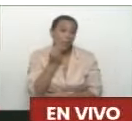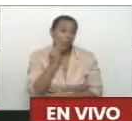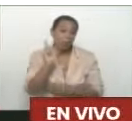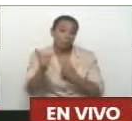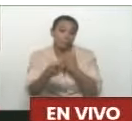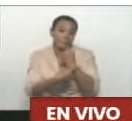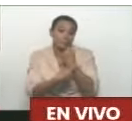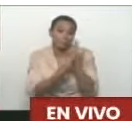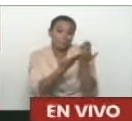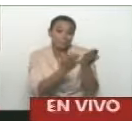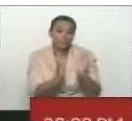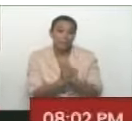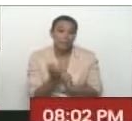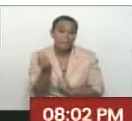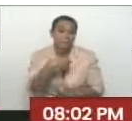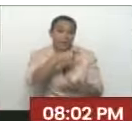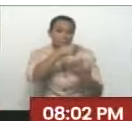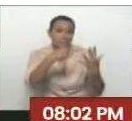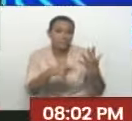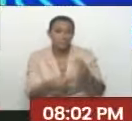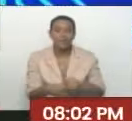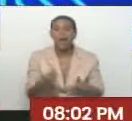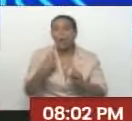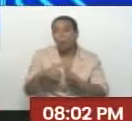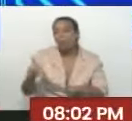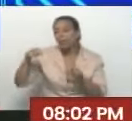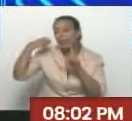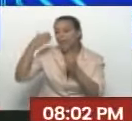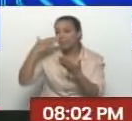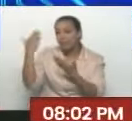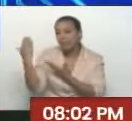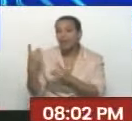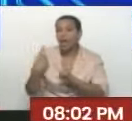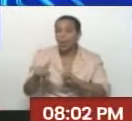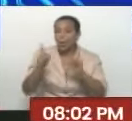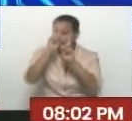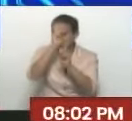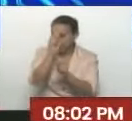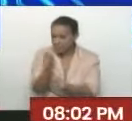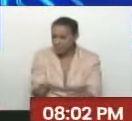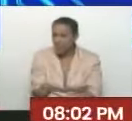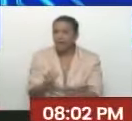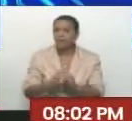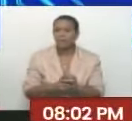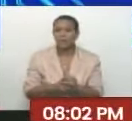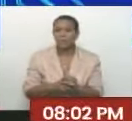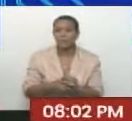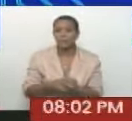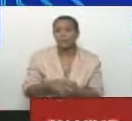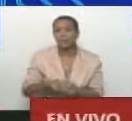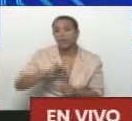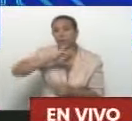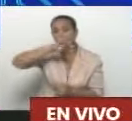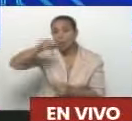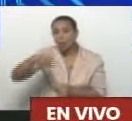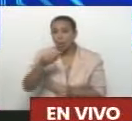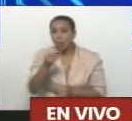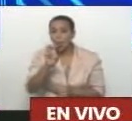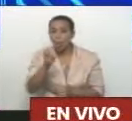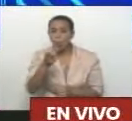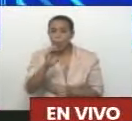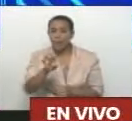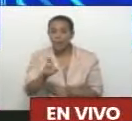Dios. ¿Qué más trae por ahí? Bueno, presidente, hay un homenaje que le han hecho a Jorge Recio, activista